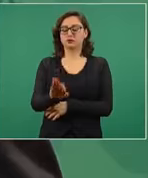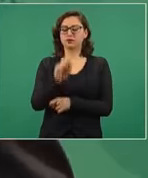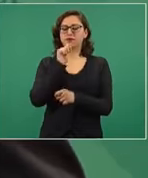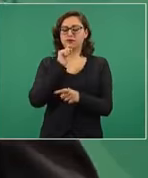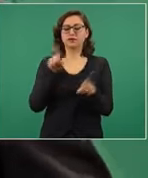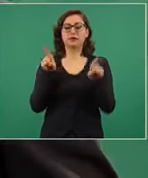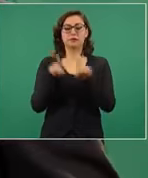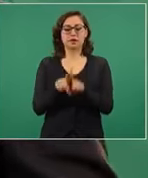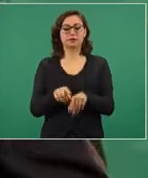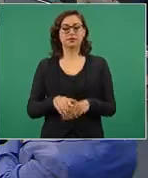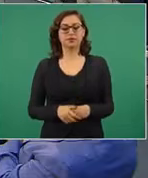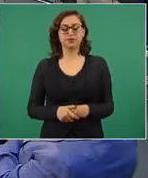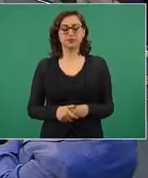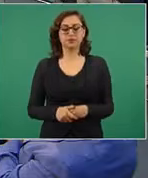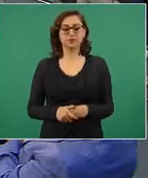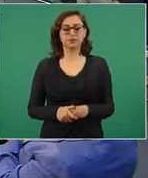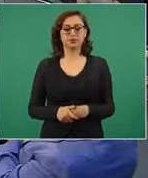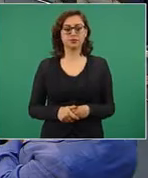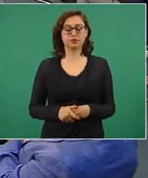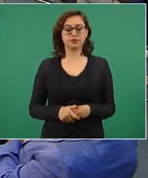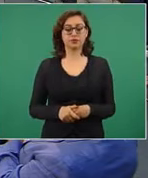A ver si no nos permiten.